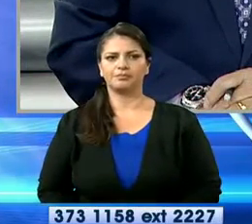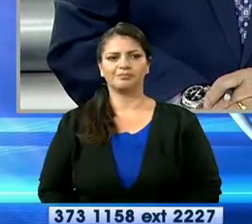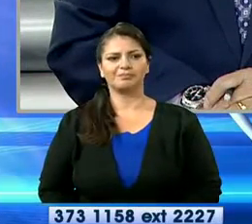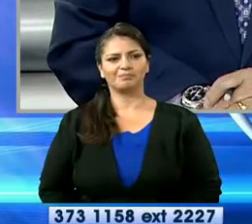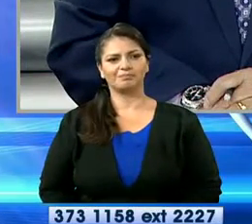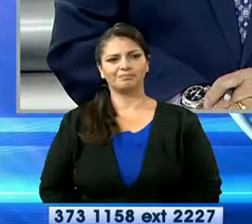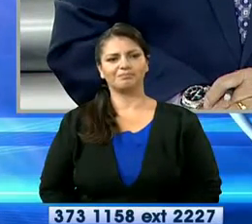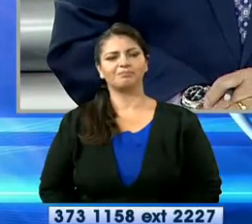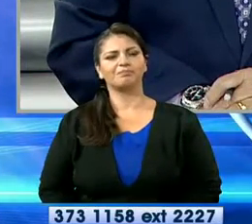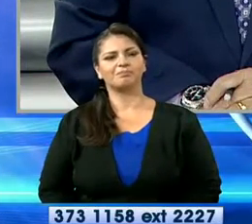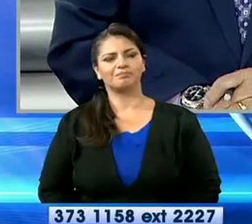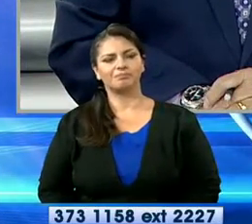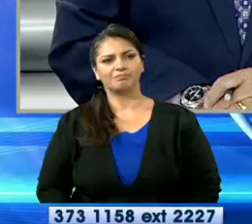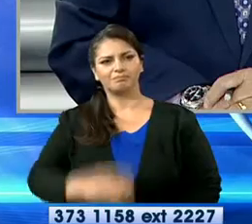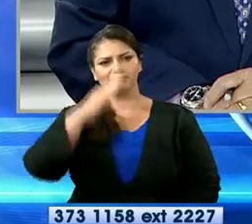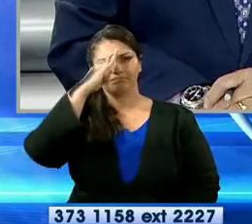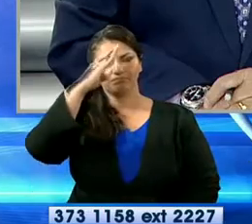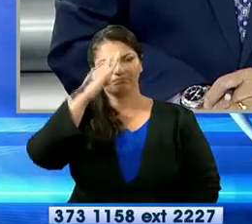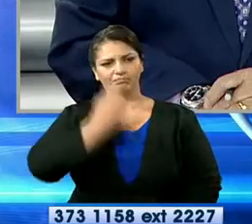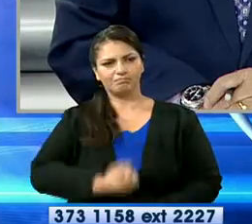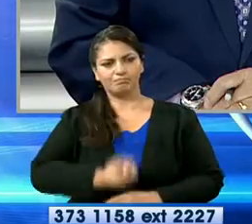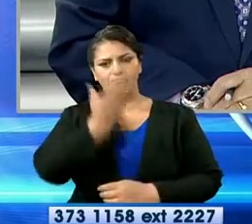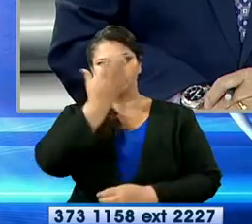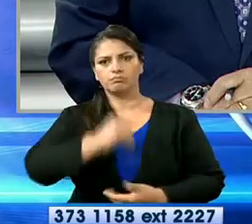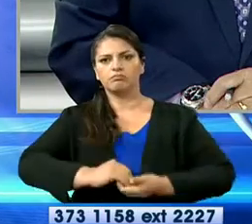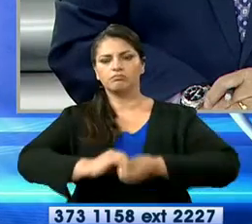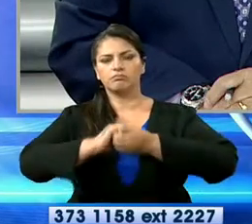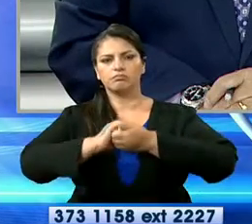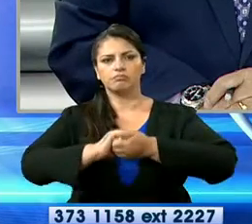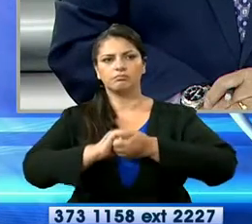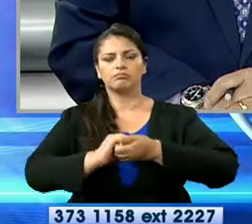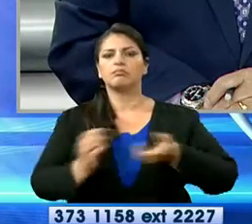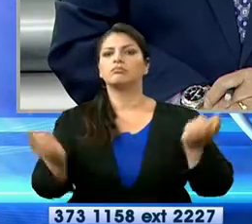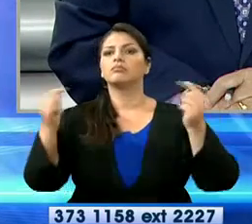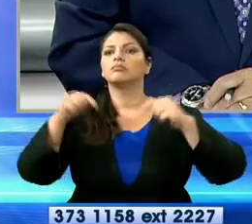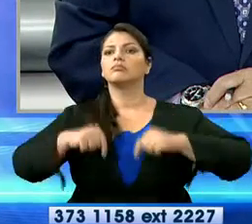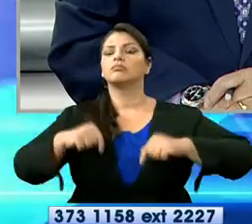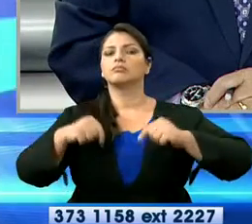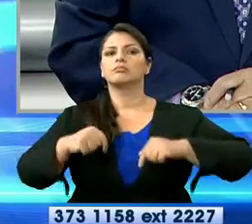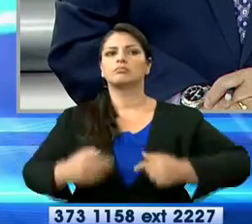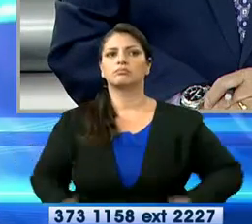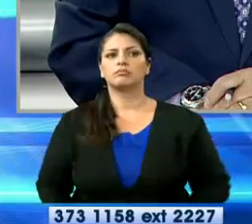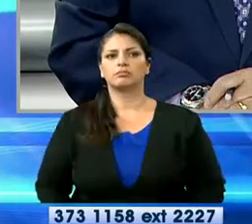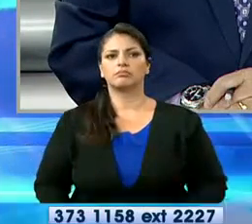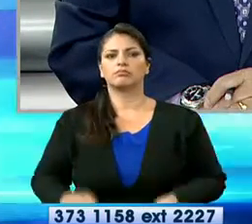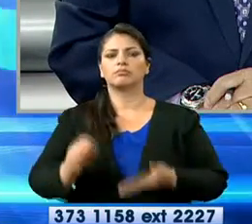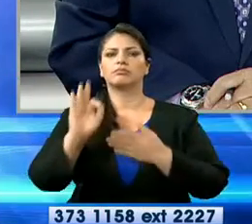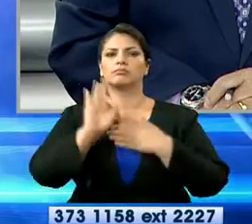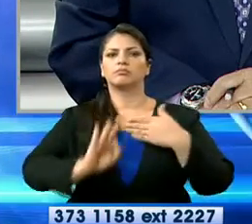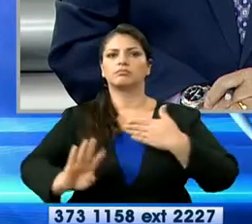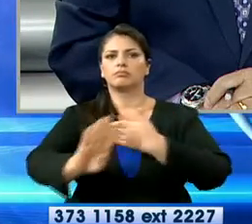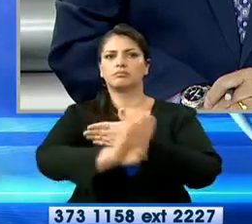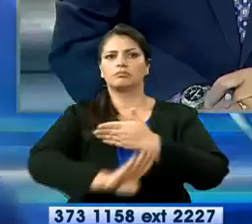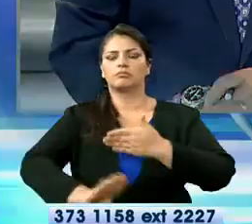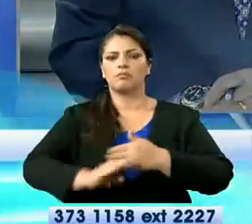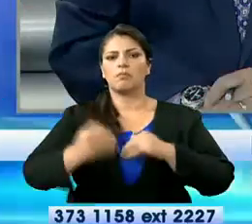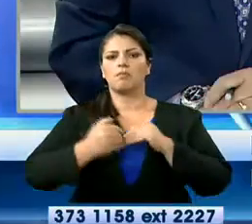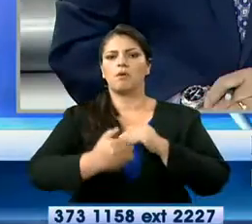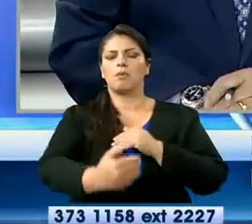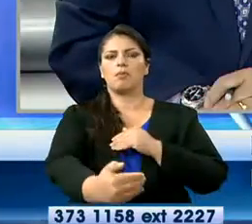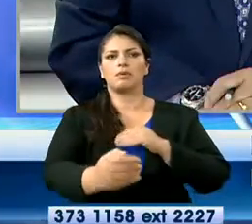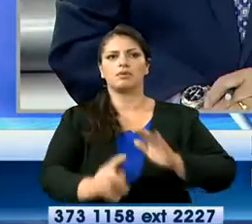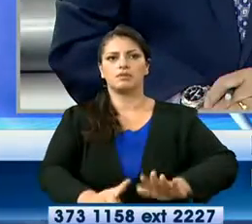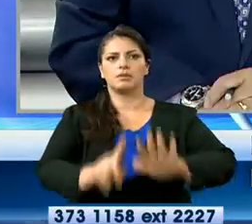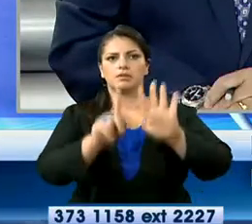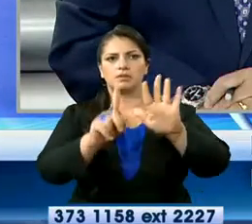Hola, ¿qué tal? Muy buenos días. Hola, Hugo. Hola, amigos televidentes. Me encuentro acá desde el bloque 6 de Flor de Bastión. Aquí los moradores